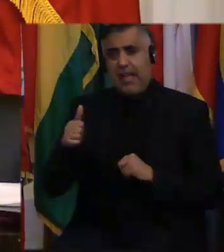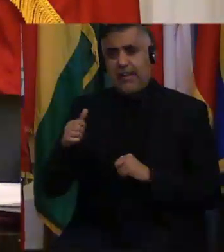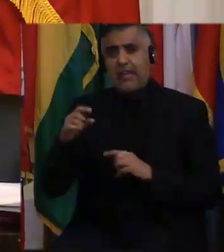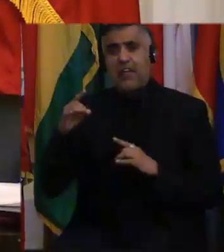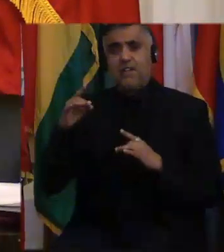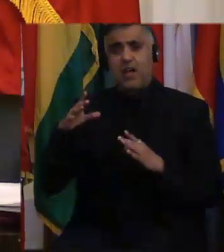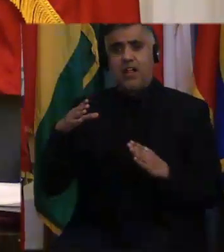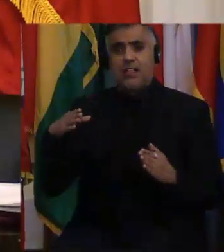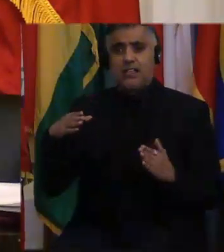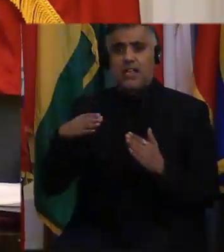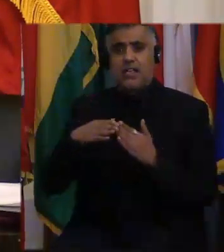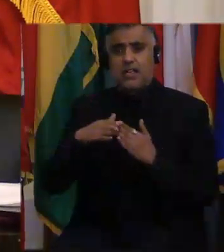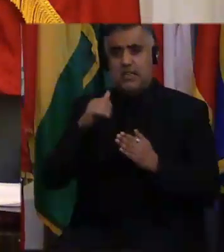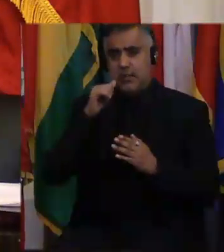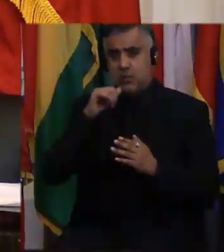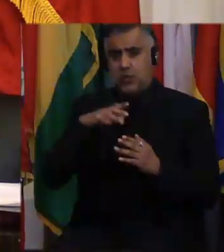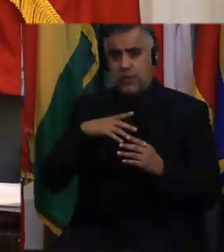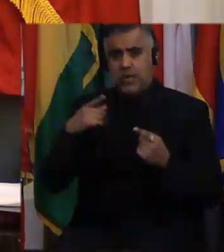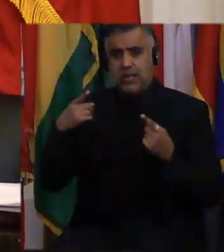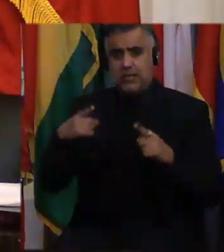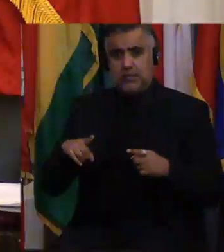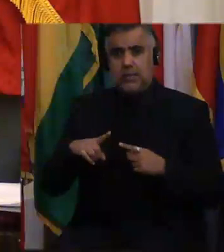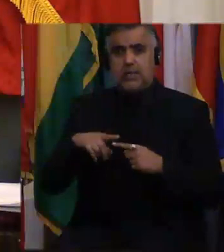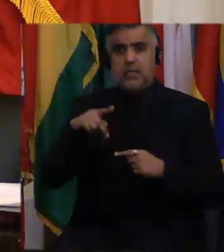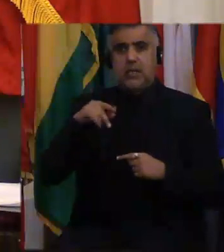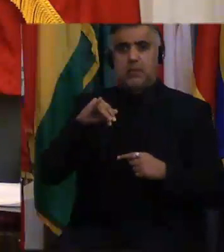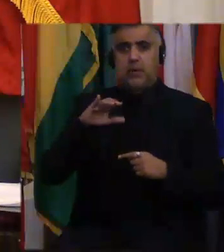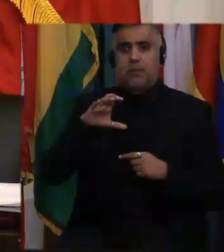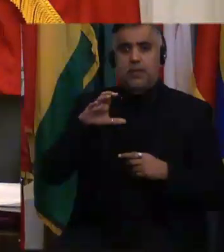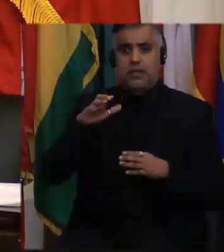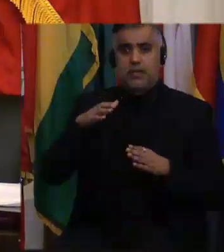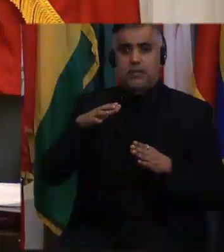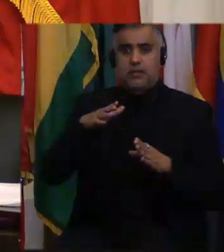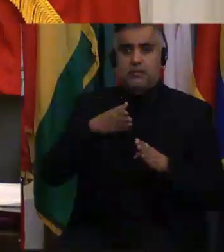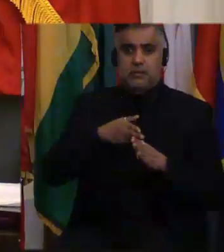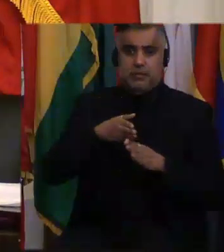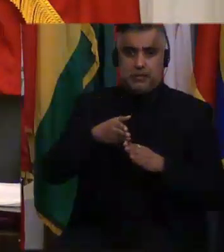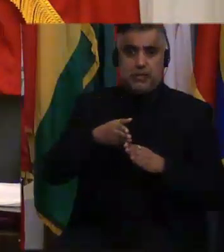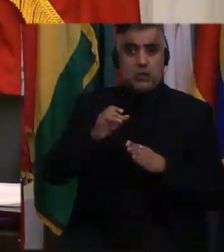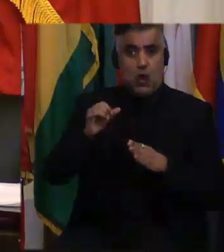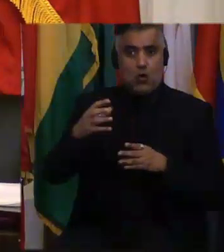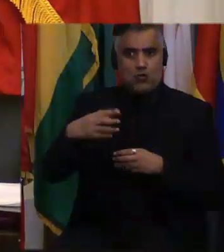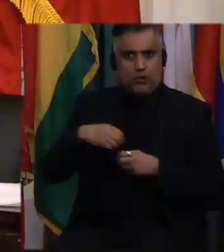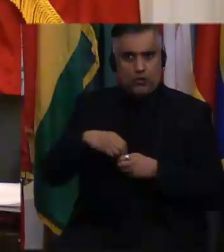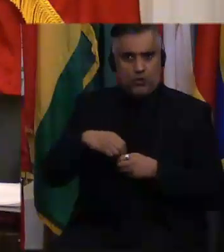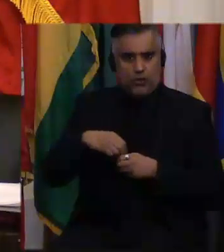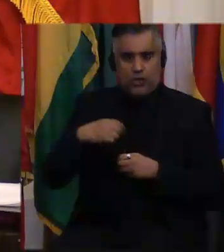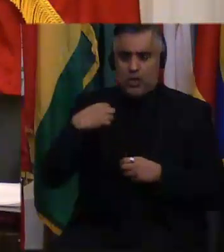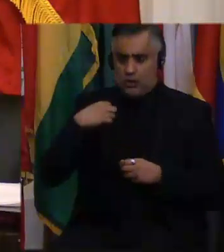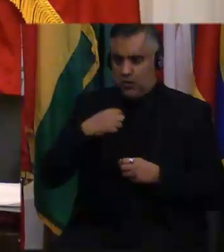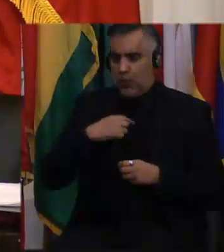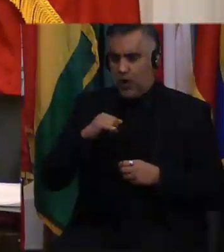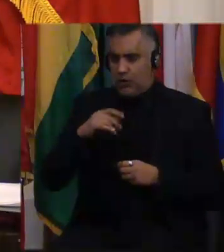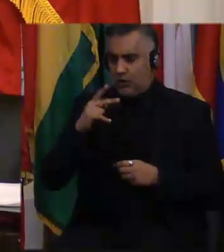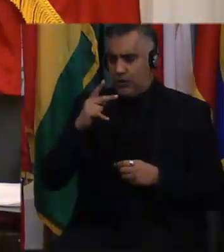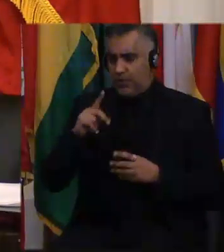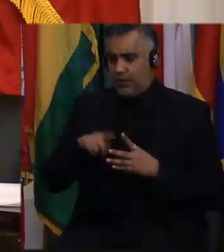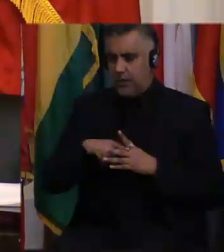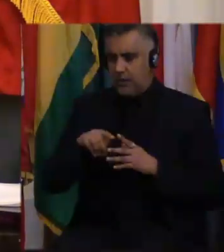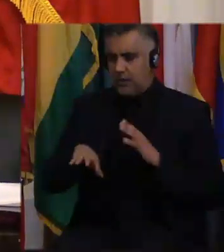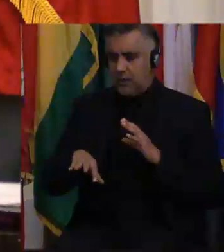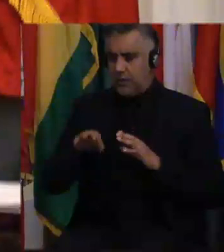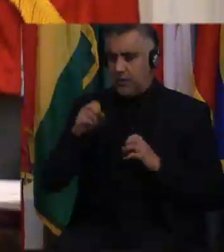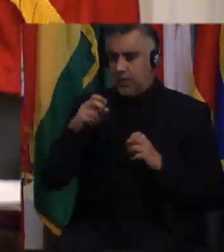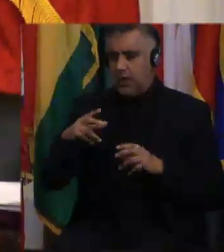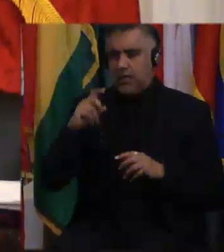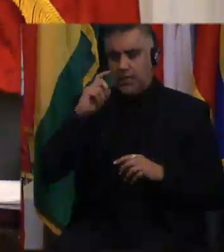realice en el ámbito público, también estamos empezando a encontrar muchísimo de acoso sexual callejero. O